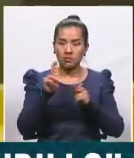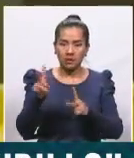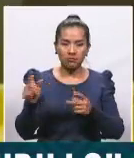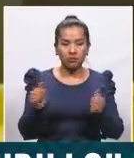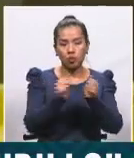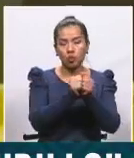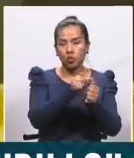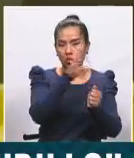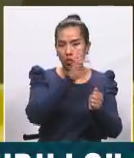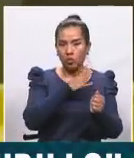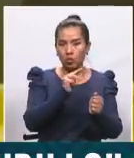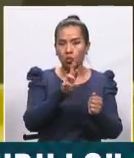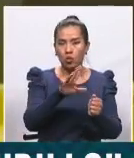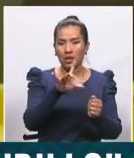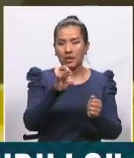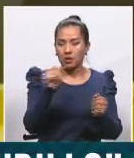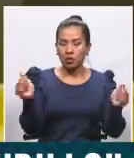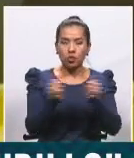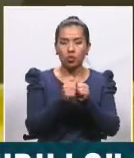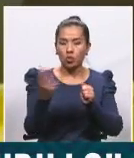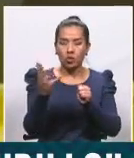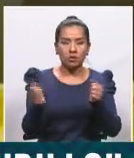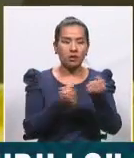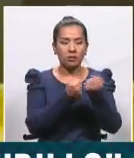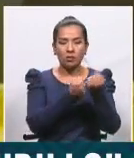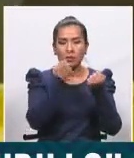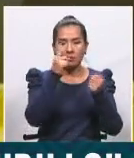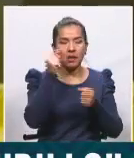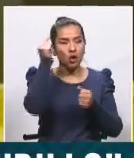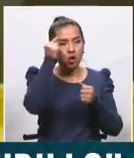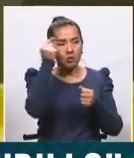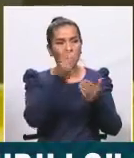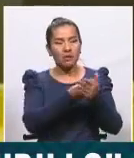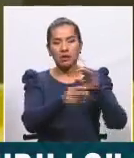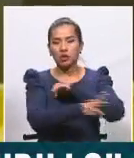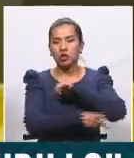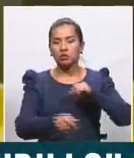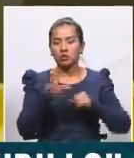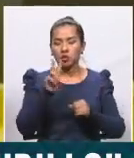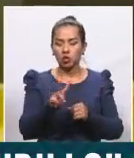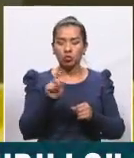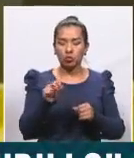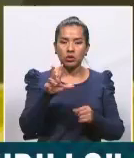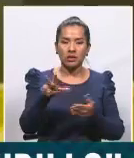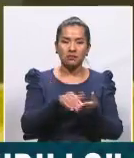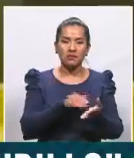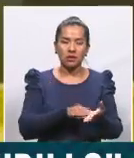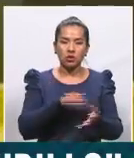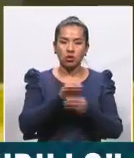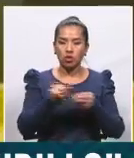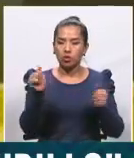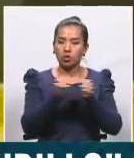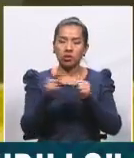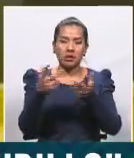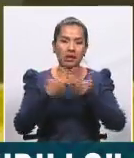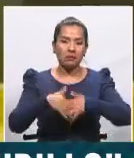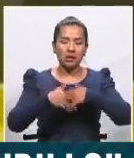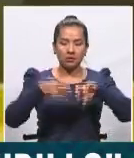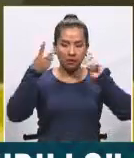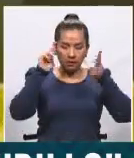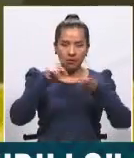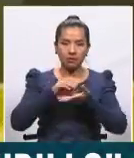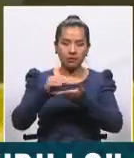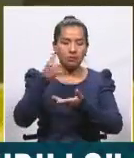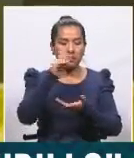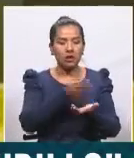de Arturo Murillo, quienes dieron una afectación al Estado por 2.3 millones de dólares a través de la empresa Bravo Tactical Solutions para